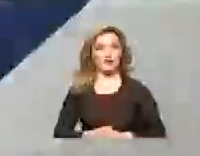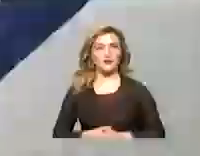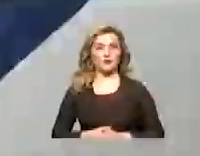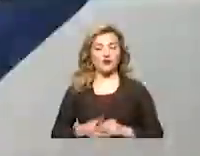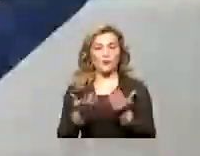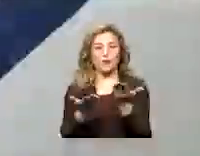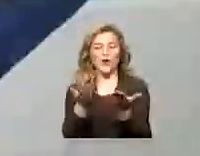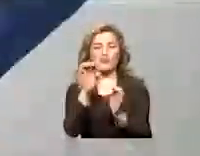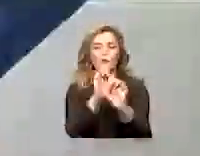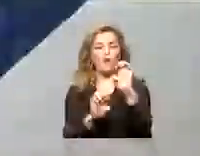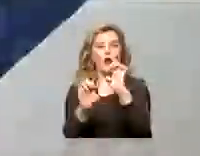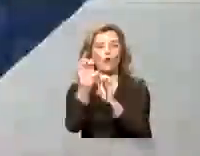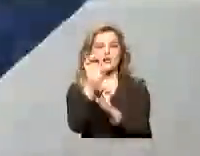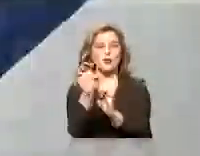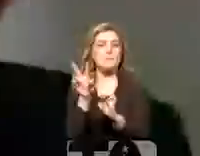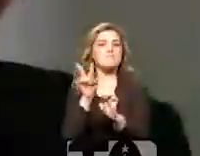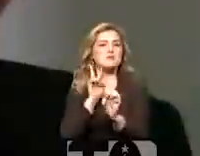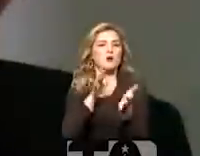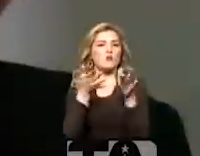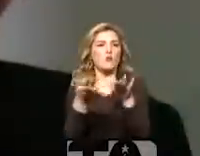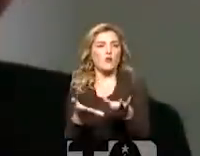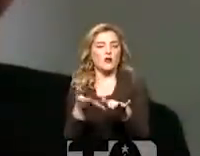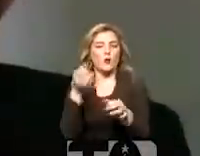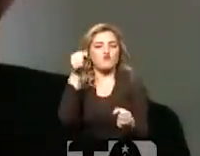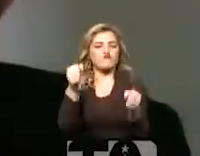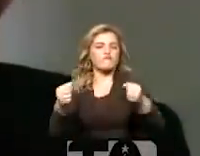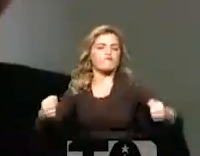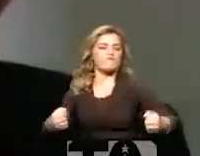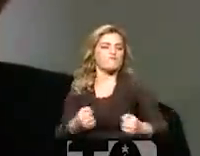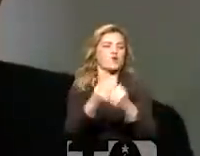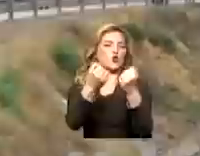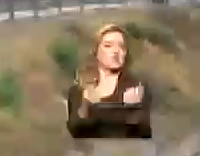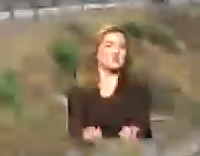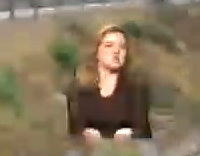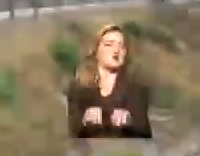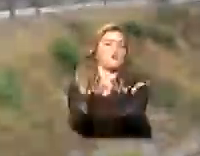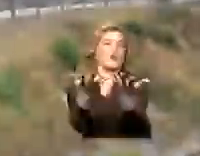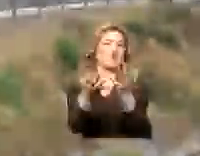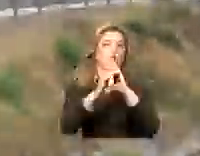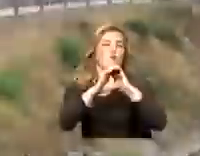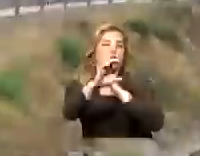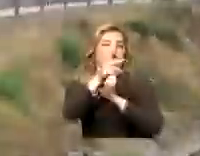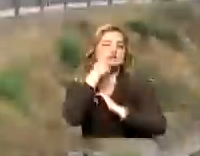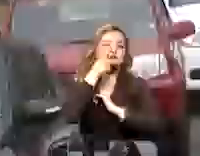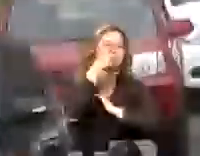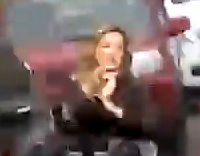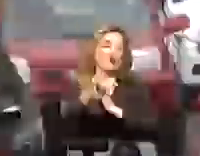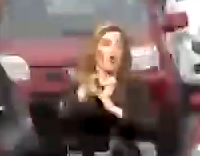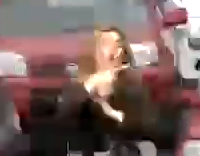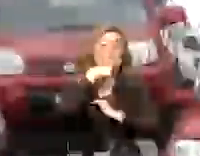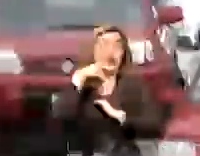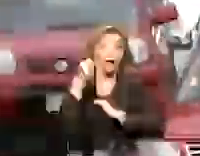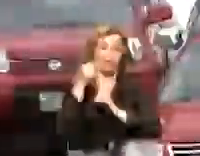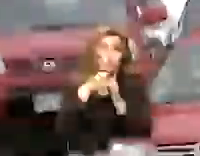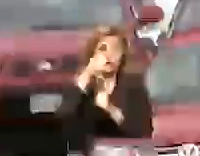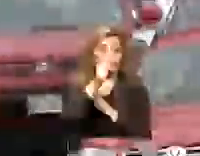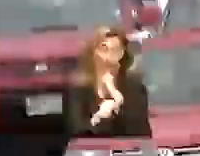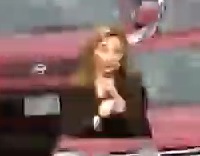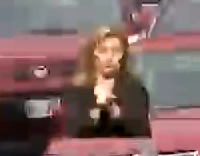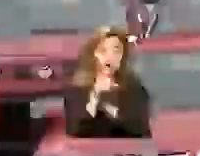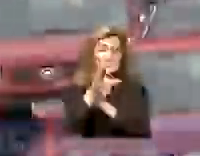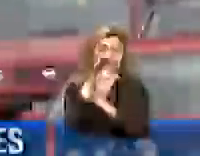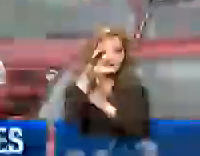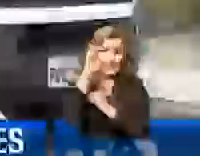El balance de víctimas mortales por siniestros de tránsito en transporte público durante el feriado de fin de año es de